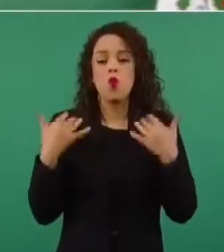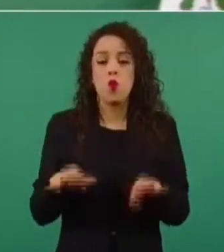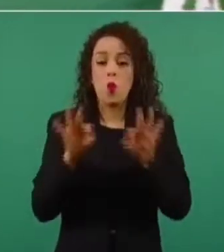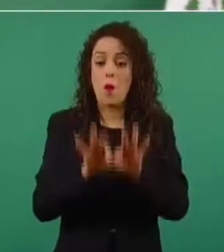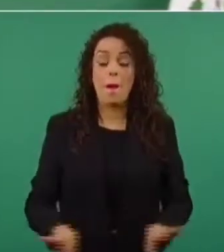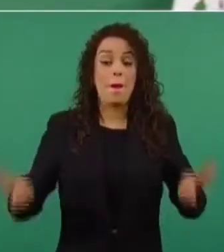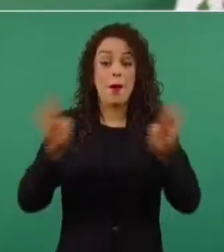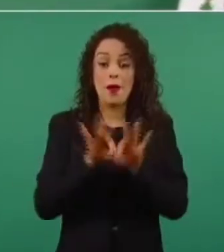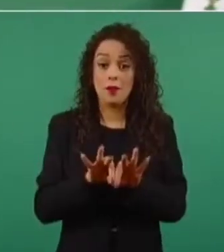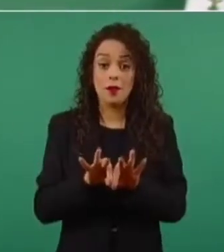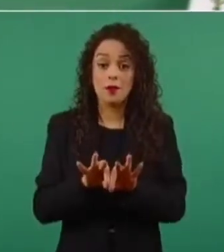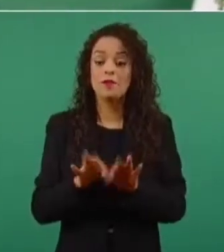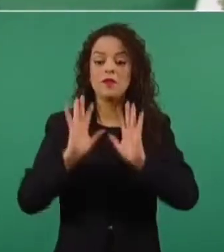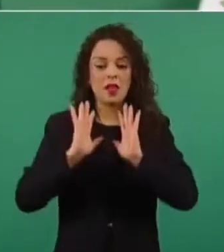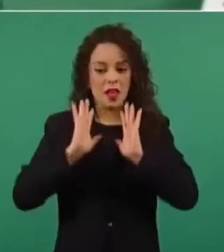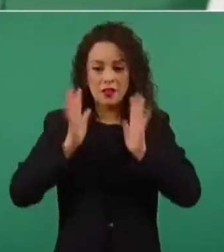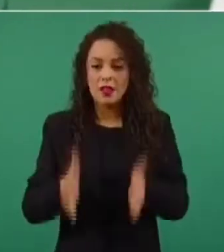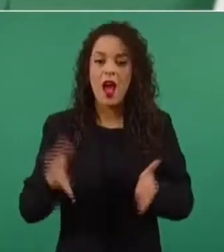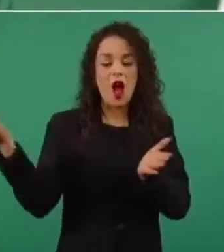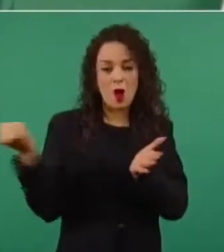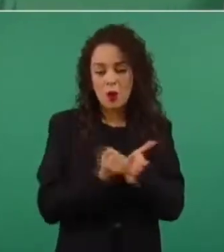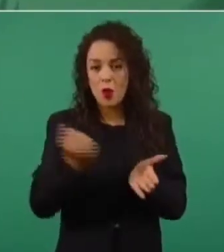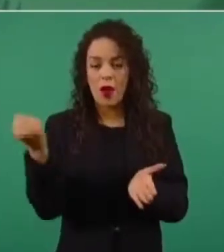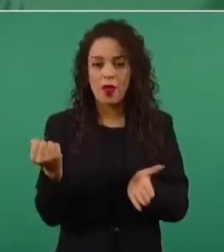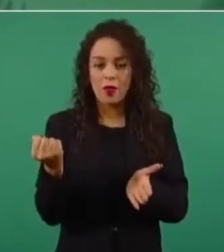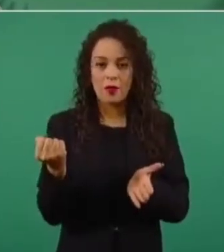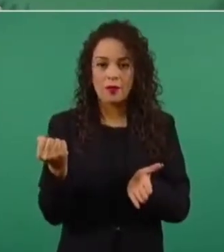ya se aprobó,